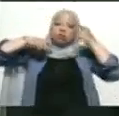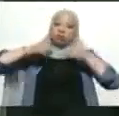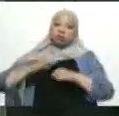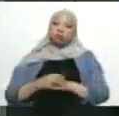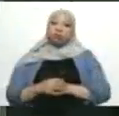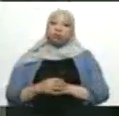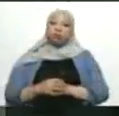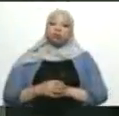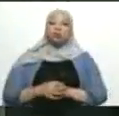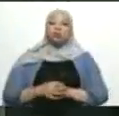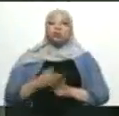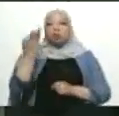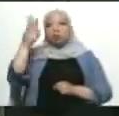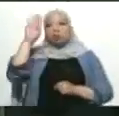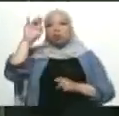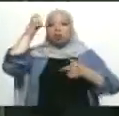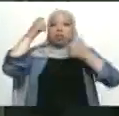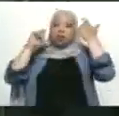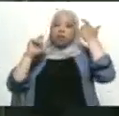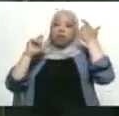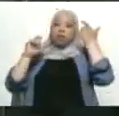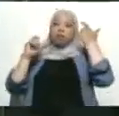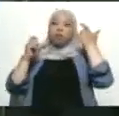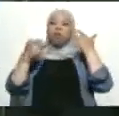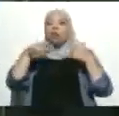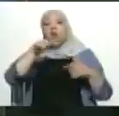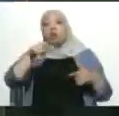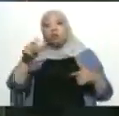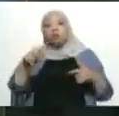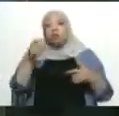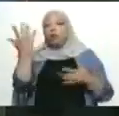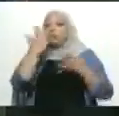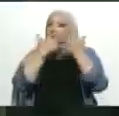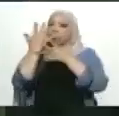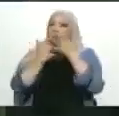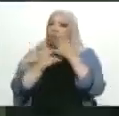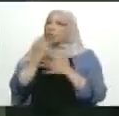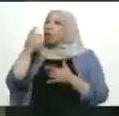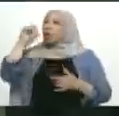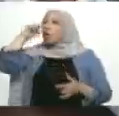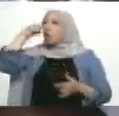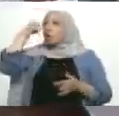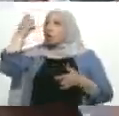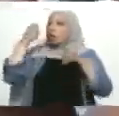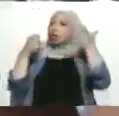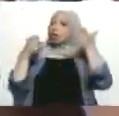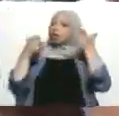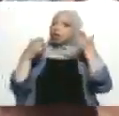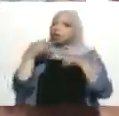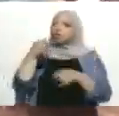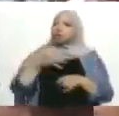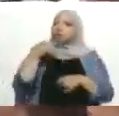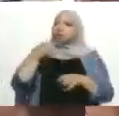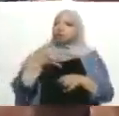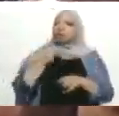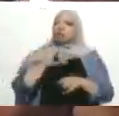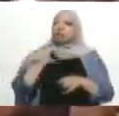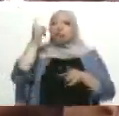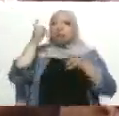quiera dudar, recuerde a Chávez. Y cuando alguien esté confundido, recuerde a Chávez. Y si siempre tenemos